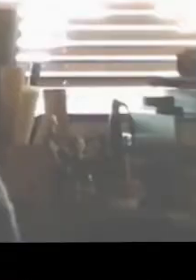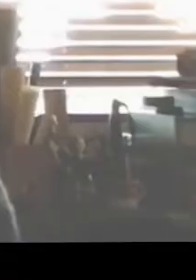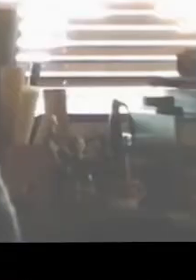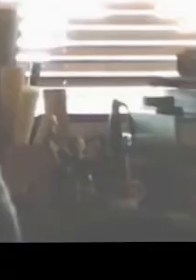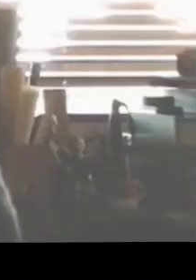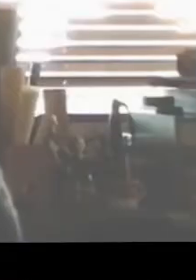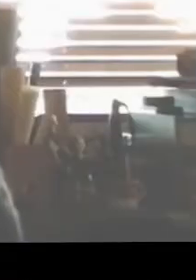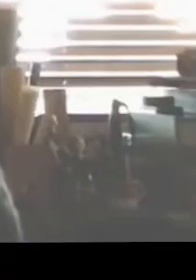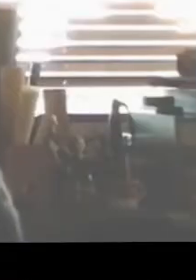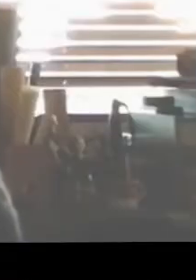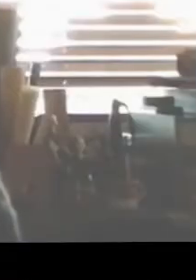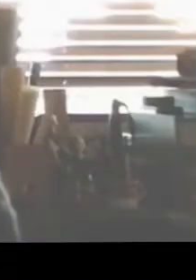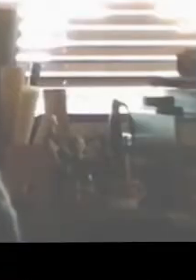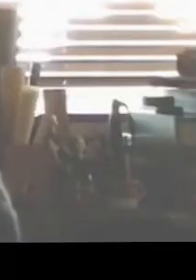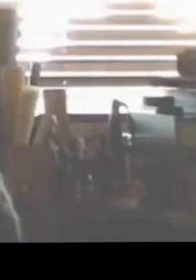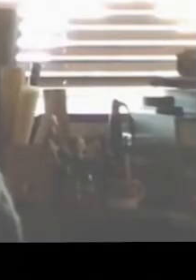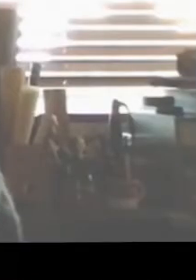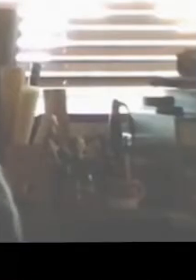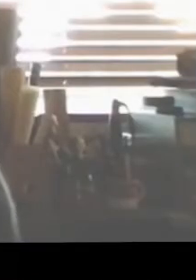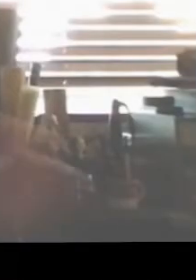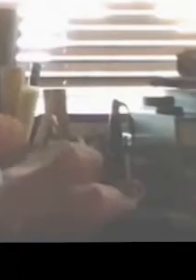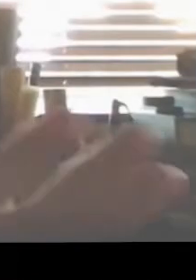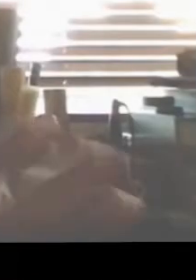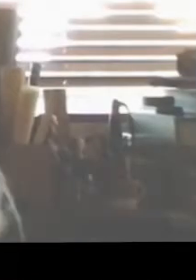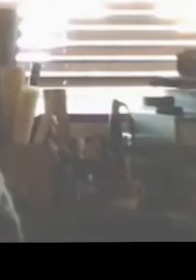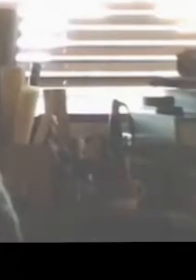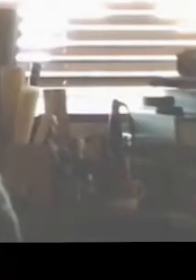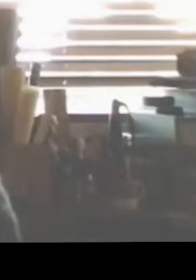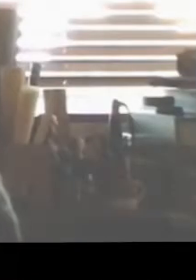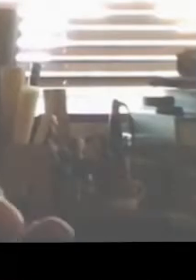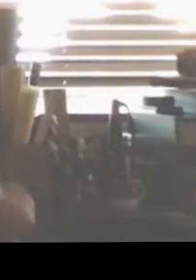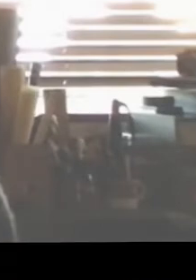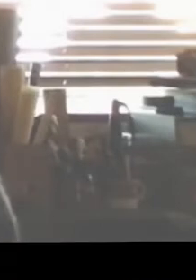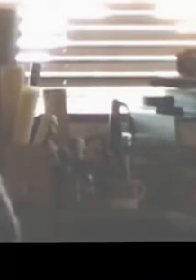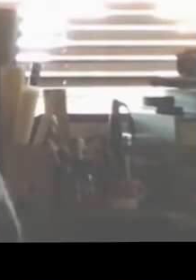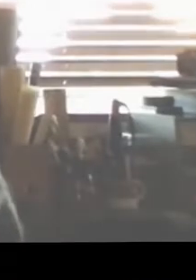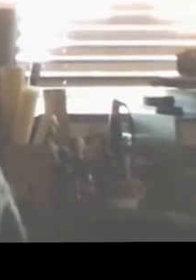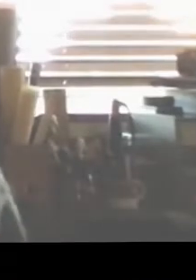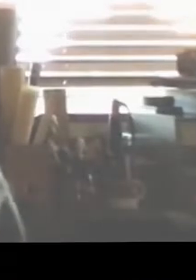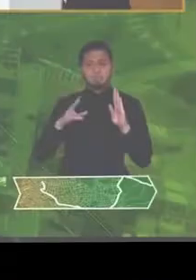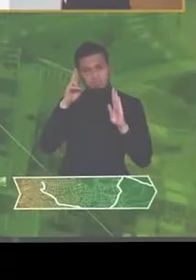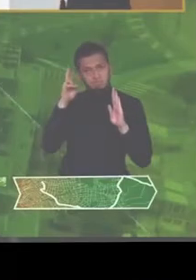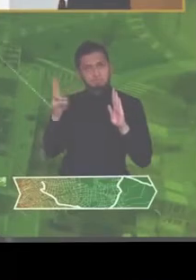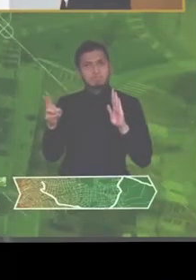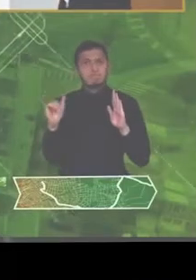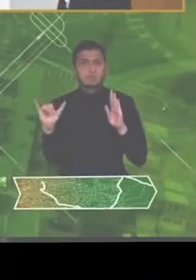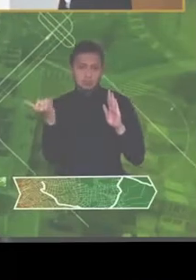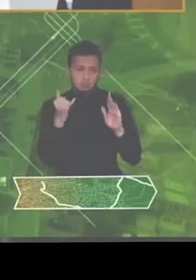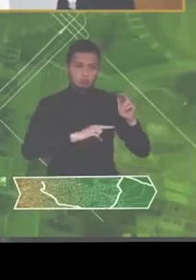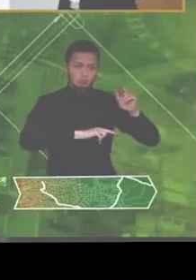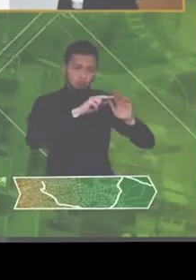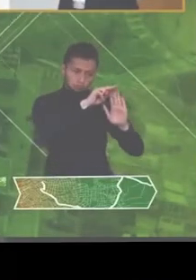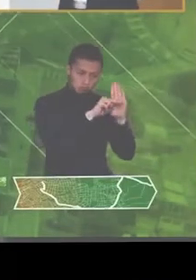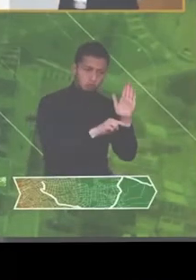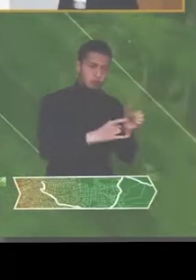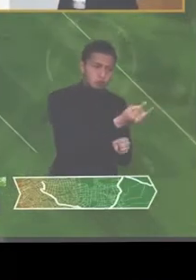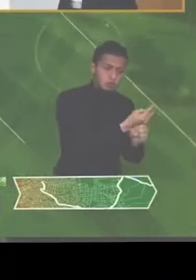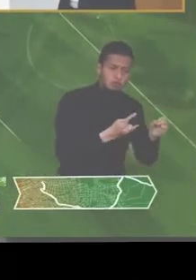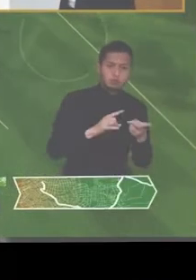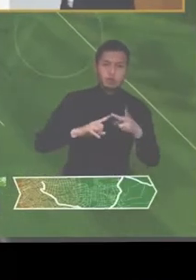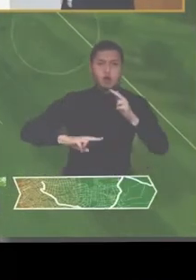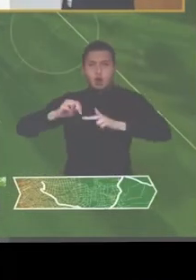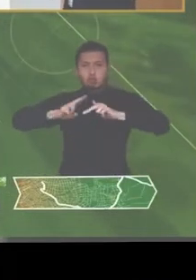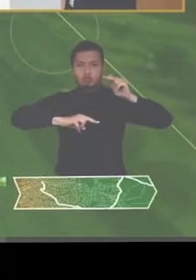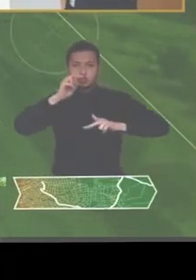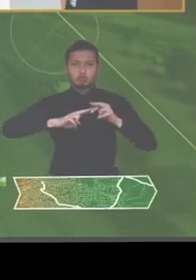este y de ese tema es importantísimo porque es de esos casos en los que el post dice una cosa